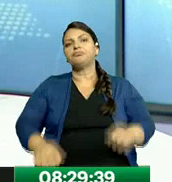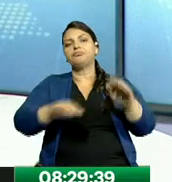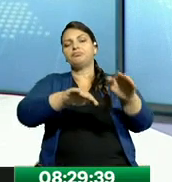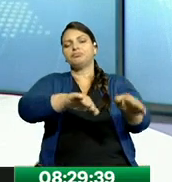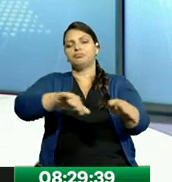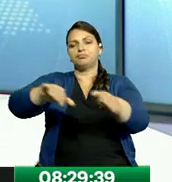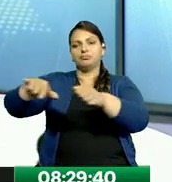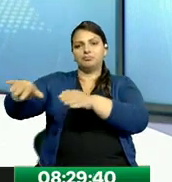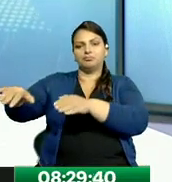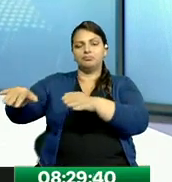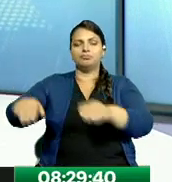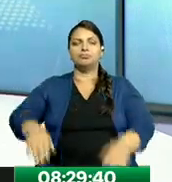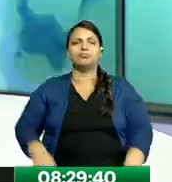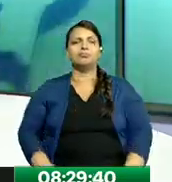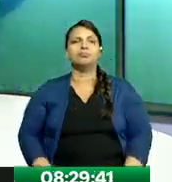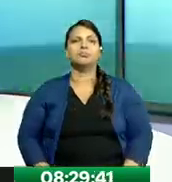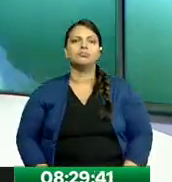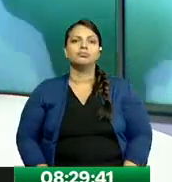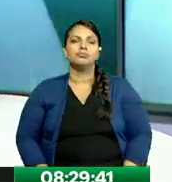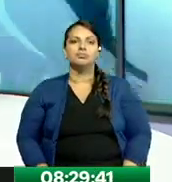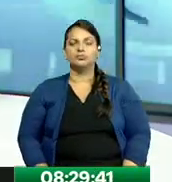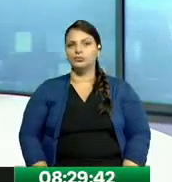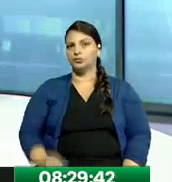hospital con pronóstico reservado.